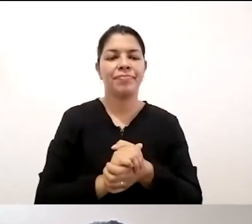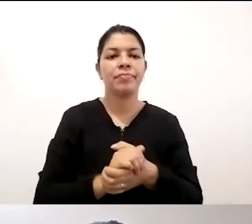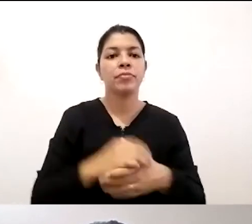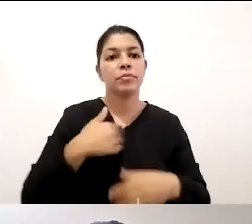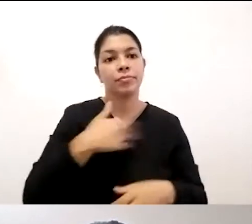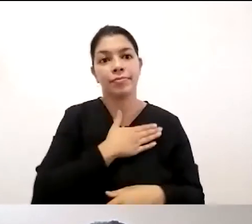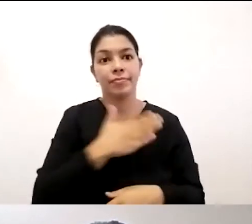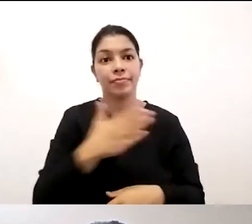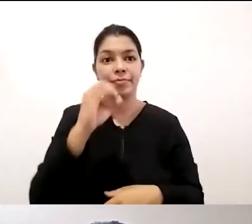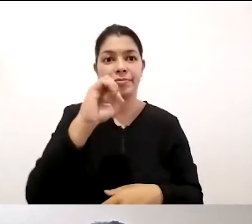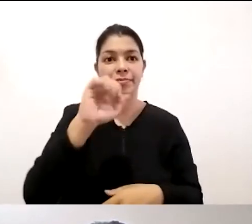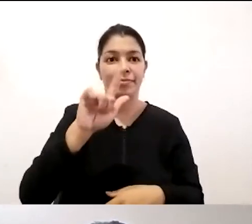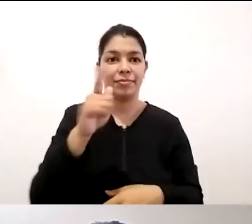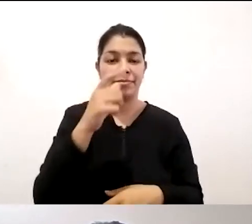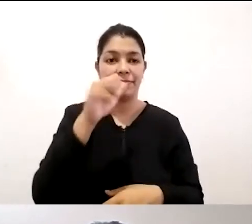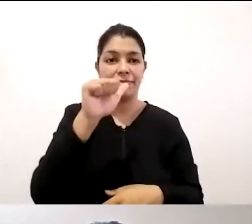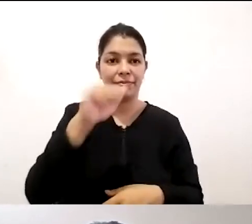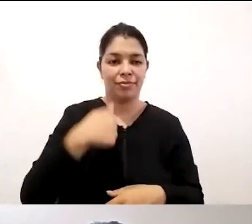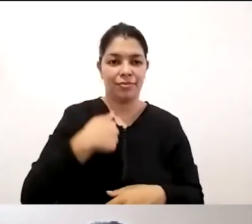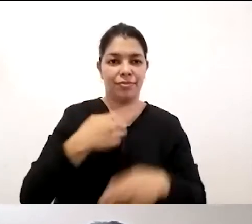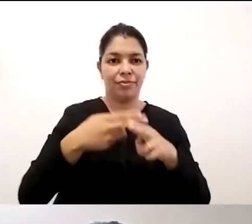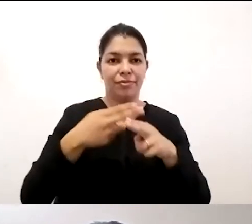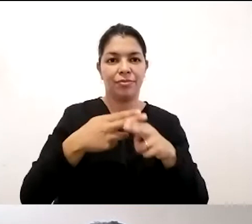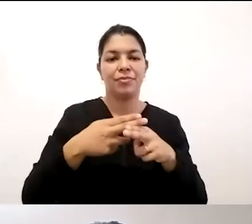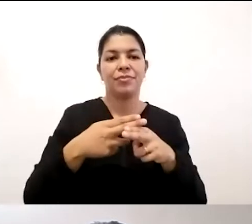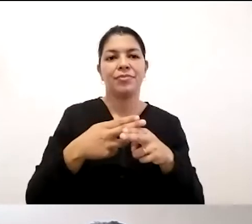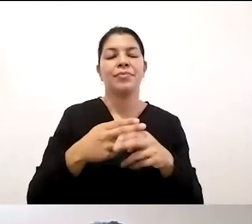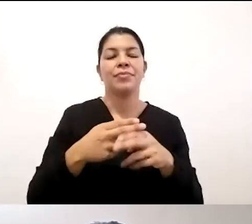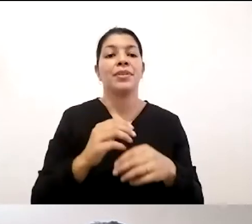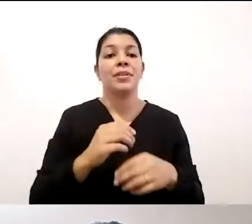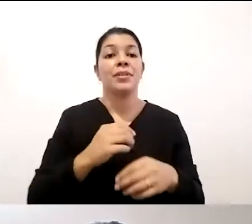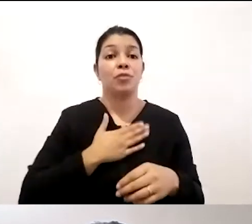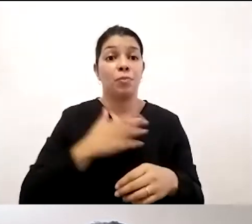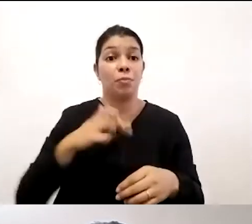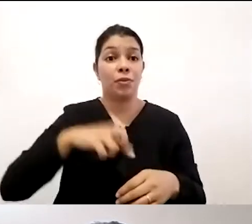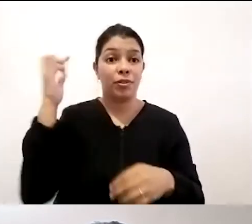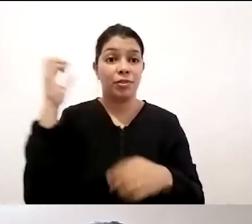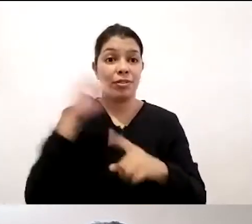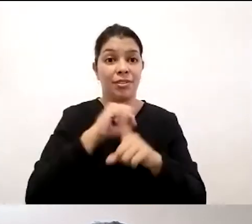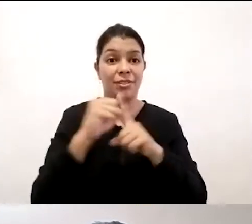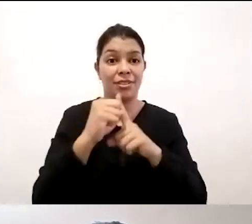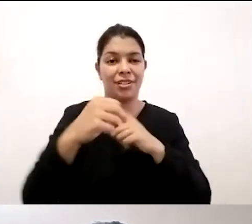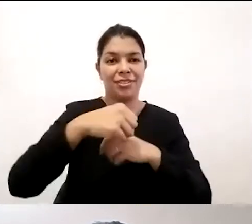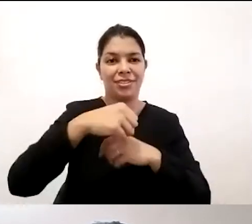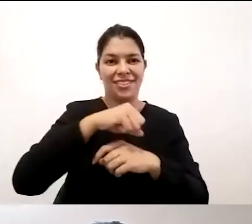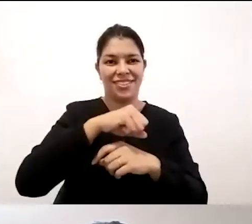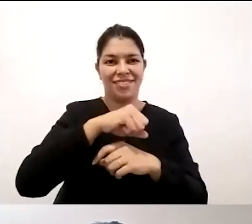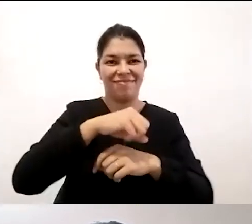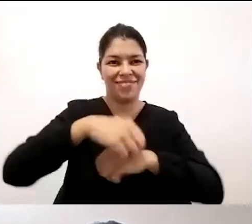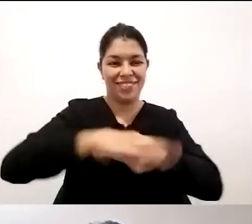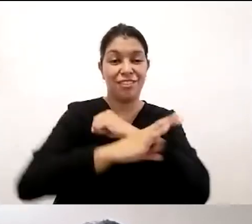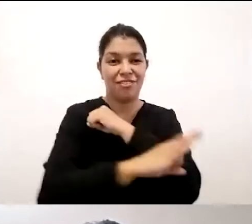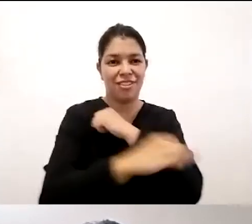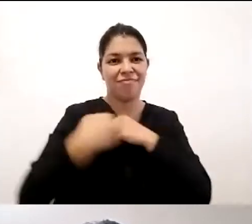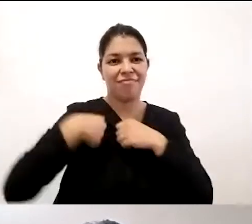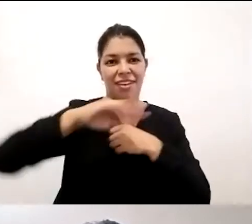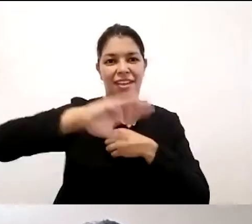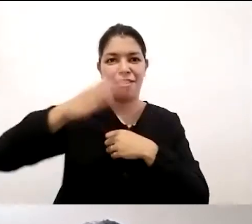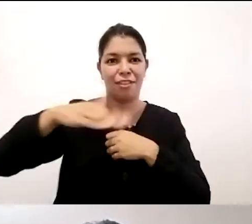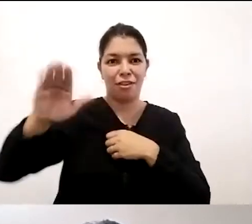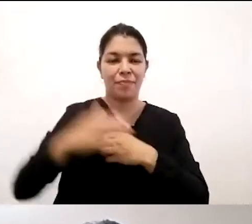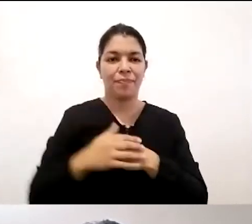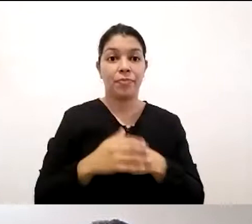nombre es Olga Londoño, soy la profesional psicosocial para la región Antioquia. Y hoy nos